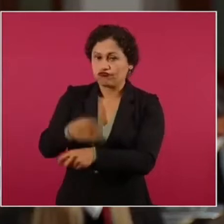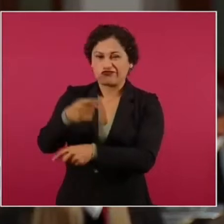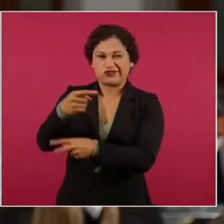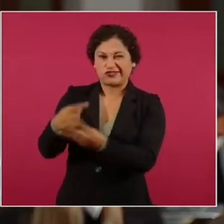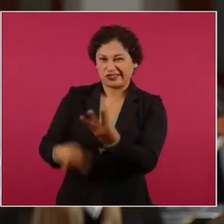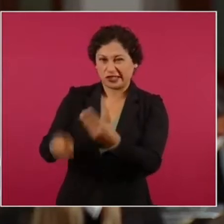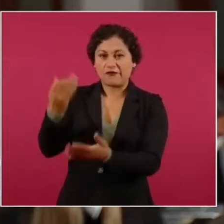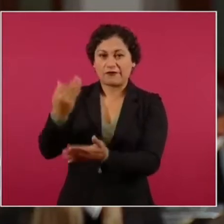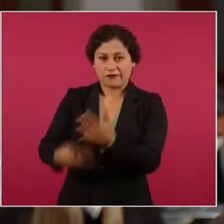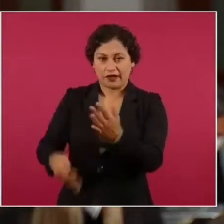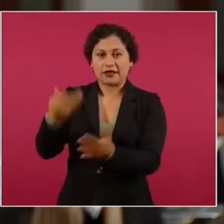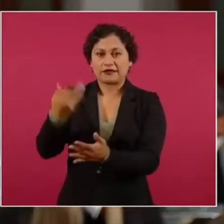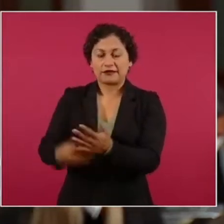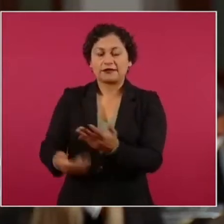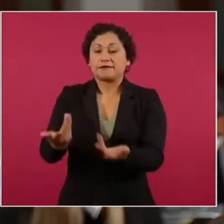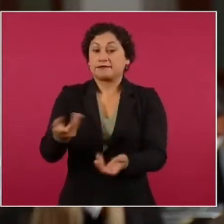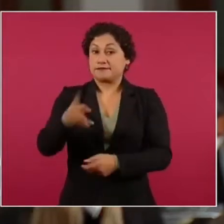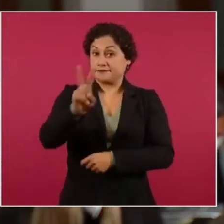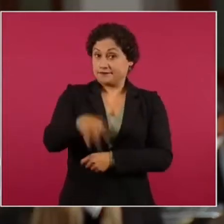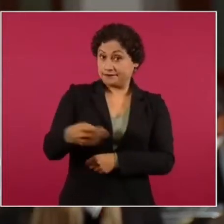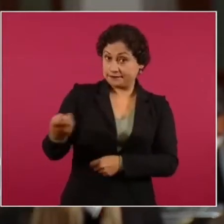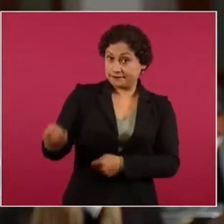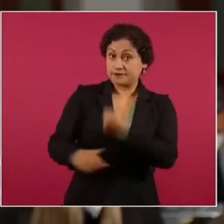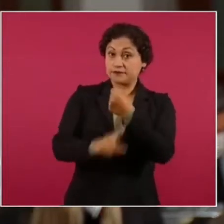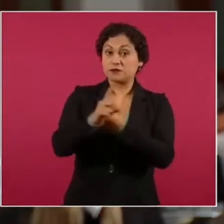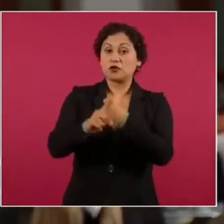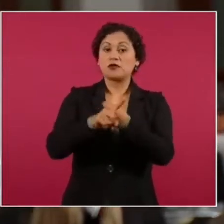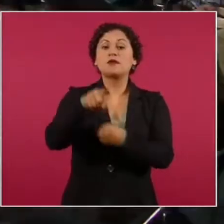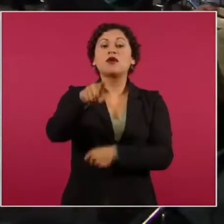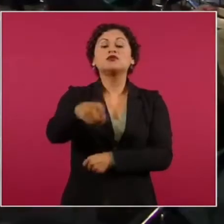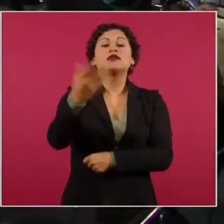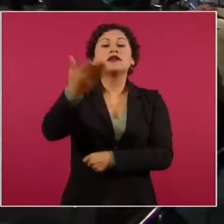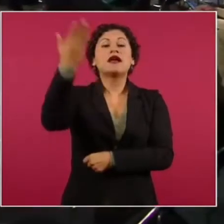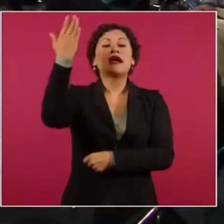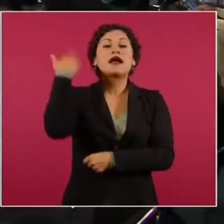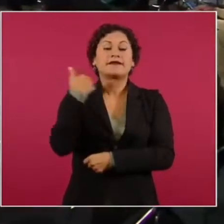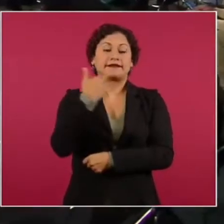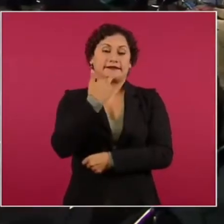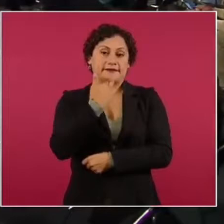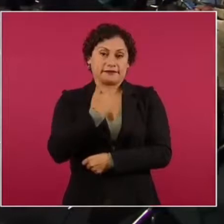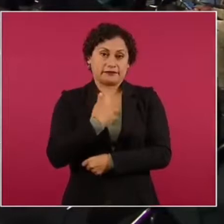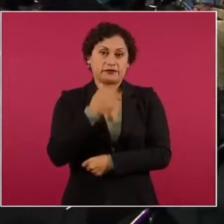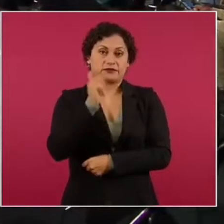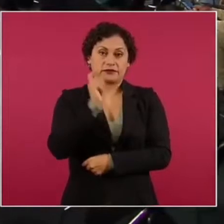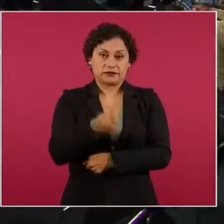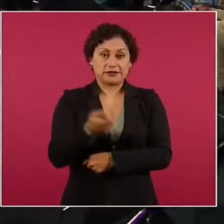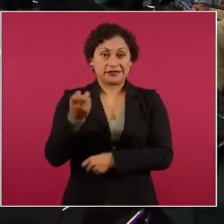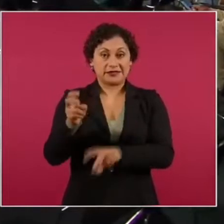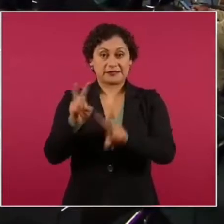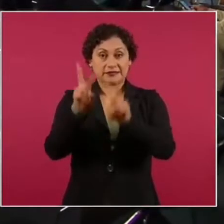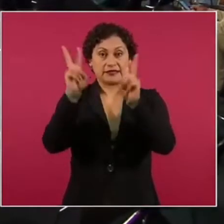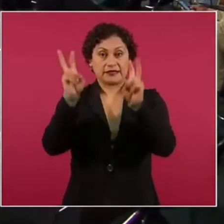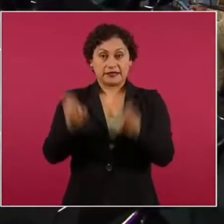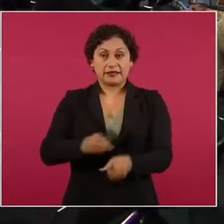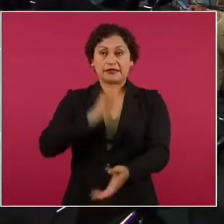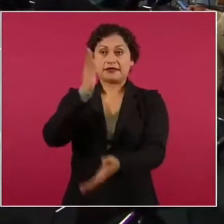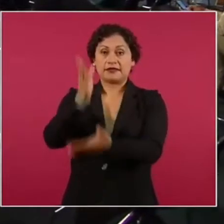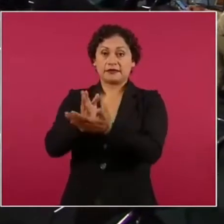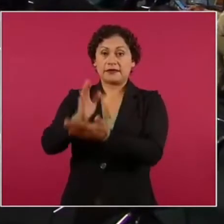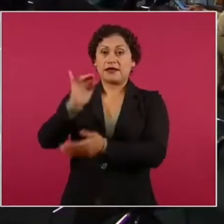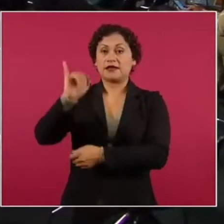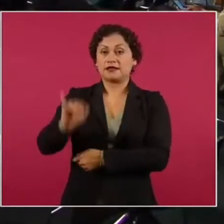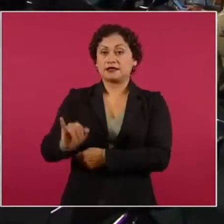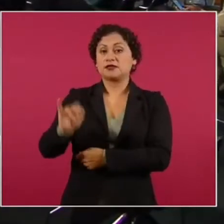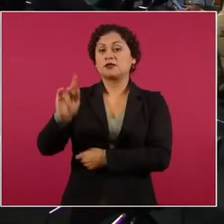y demás. El asunto es que usted en aquel momento me respondió que este tema lo tendría que ver el Instituto para Devolver al Pueblo lo